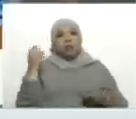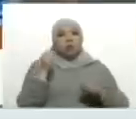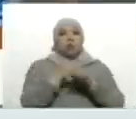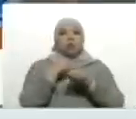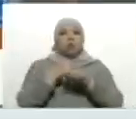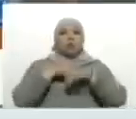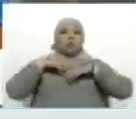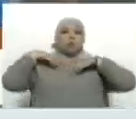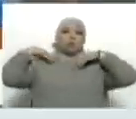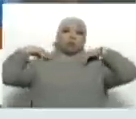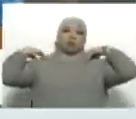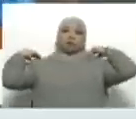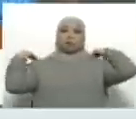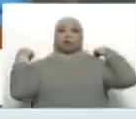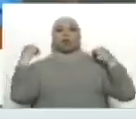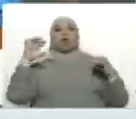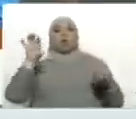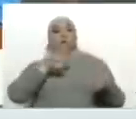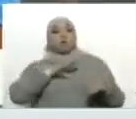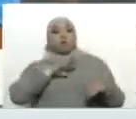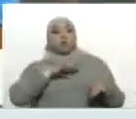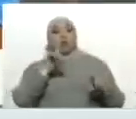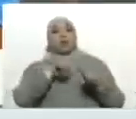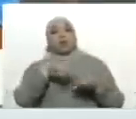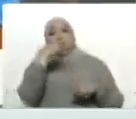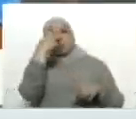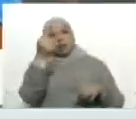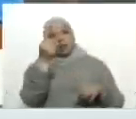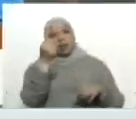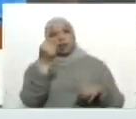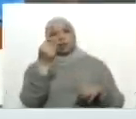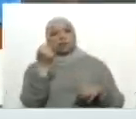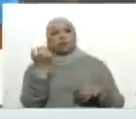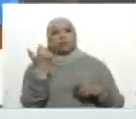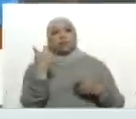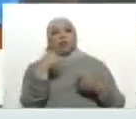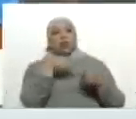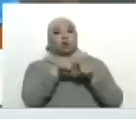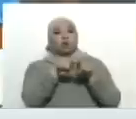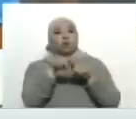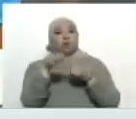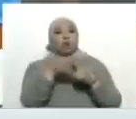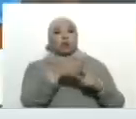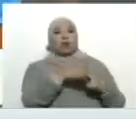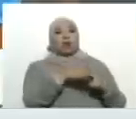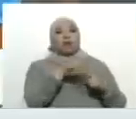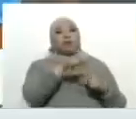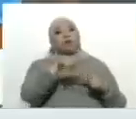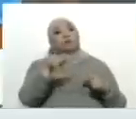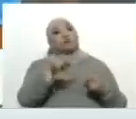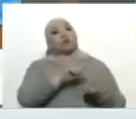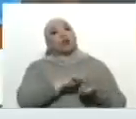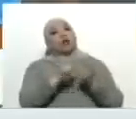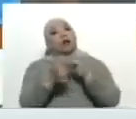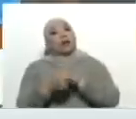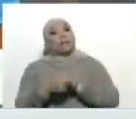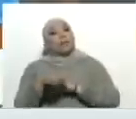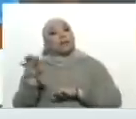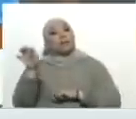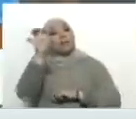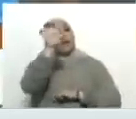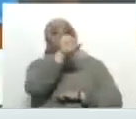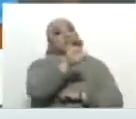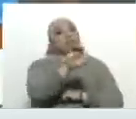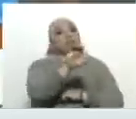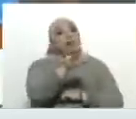trabajo a los conductores de esos respectivos países también podemos entender a la criminalización a migración además como una gran inconsecuencia